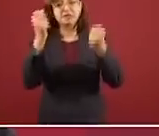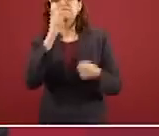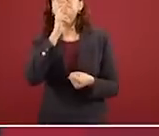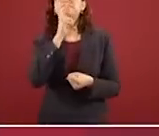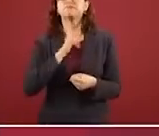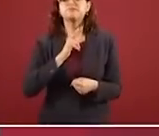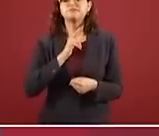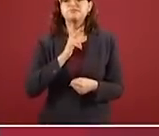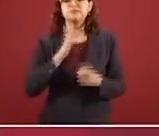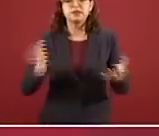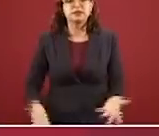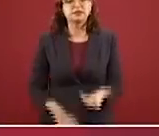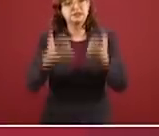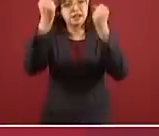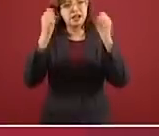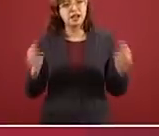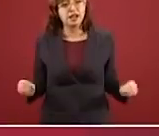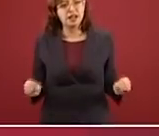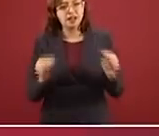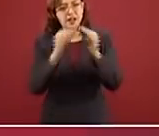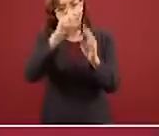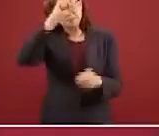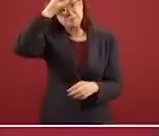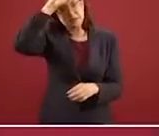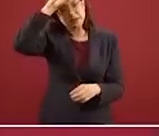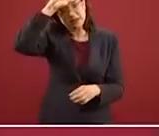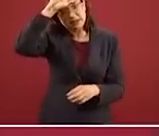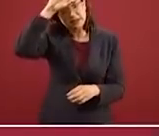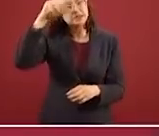se recuperan las minas